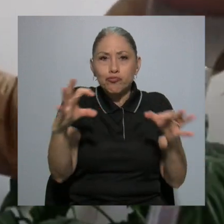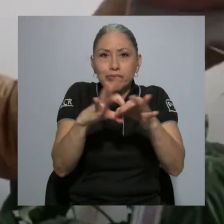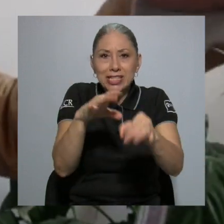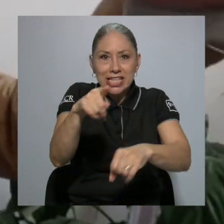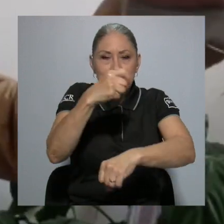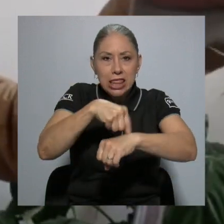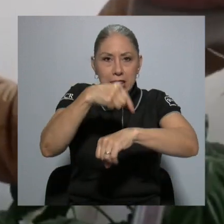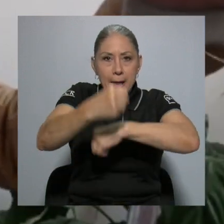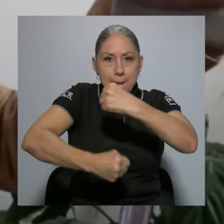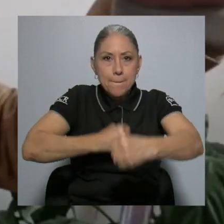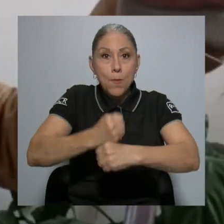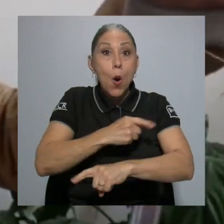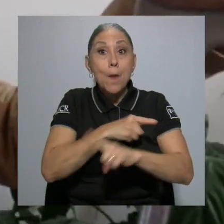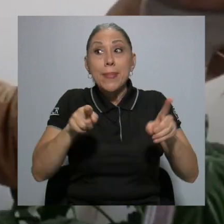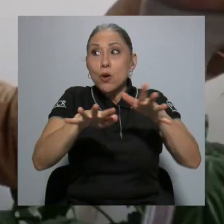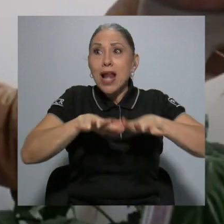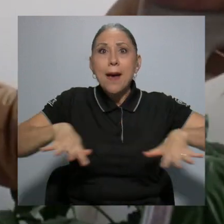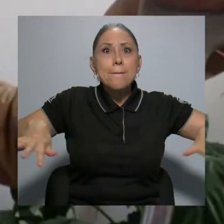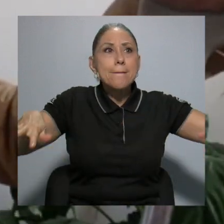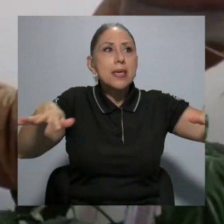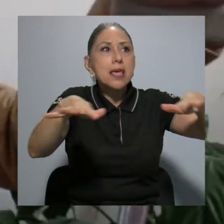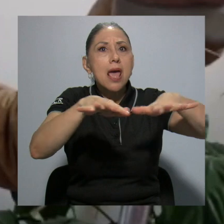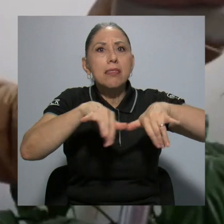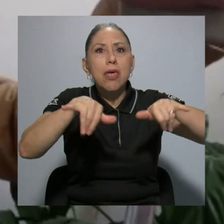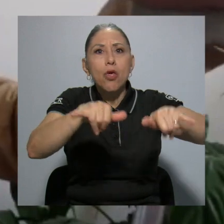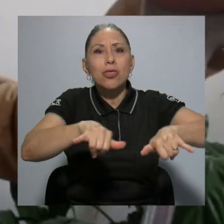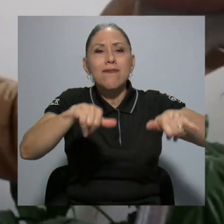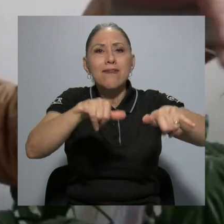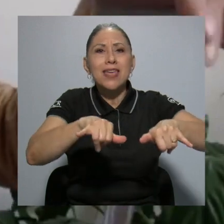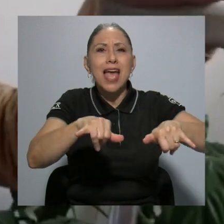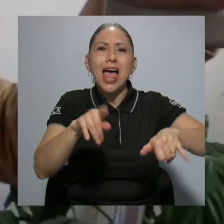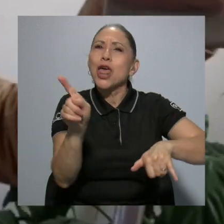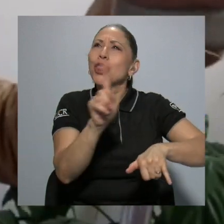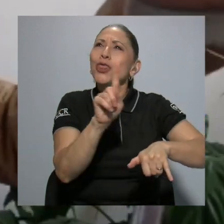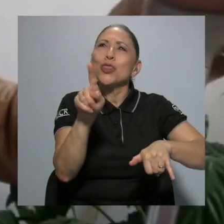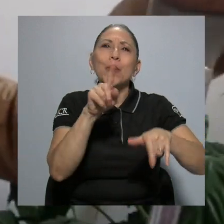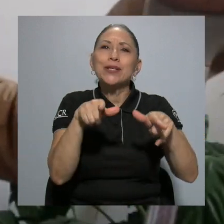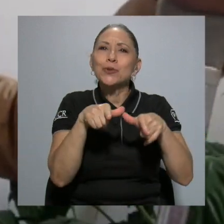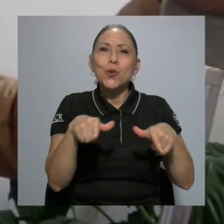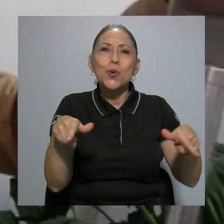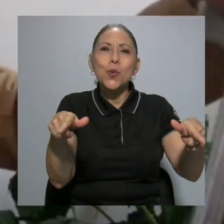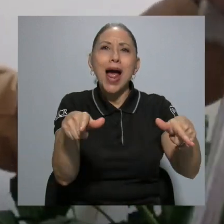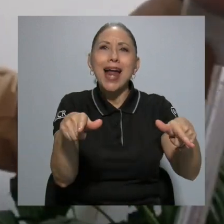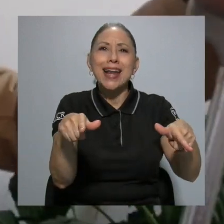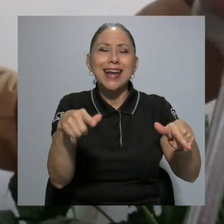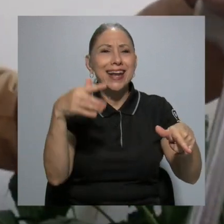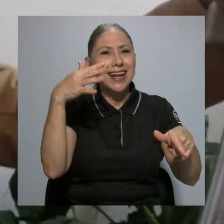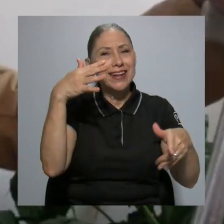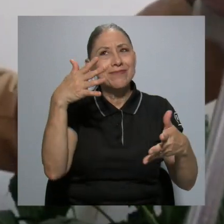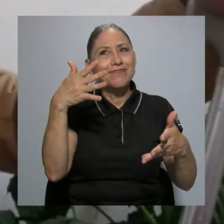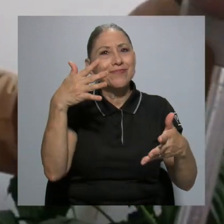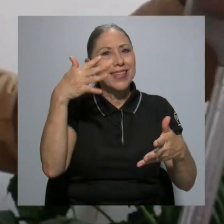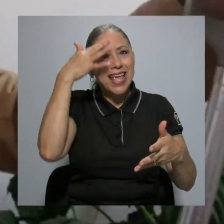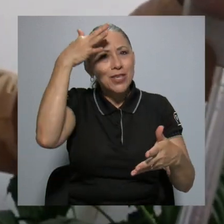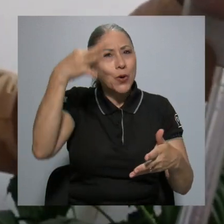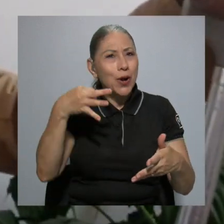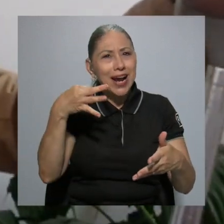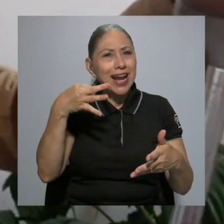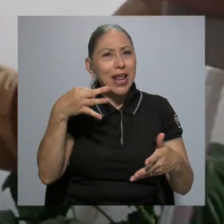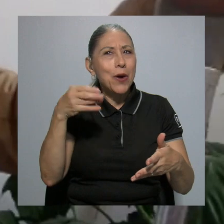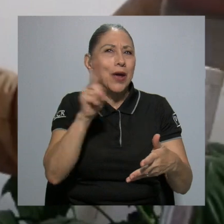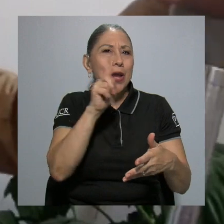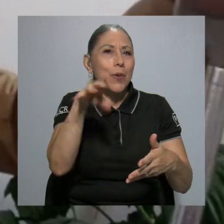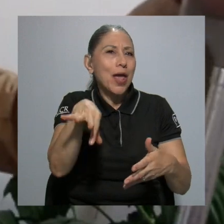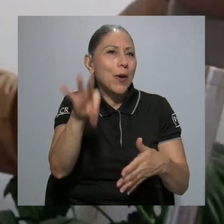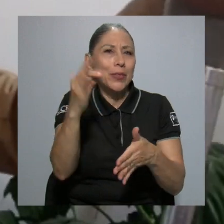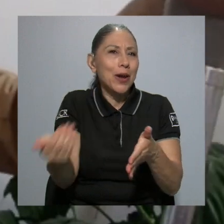donde vivía no es un lugar que creo que voy a volver a encontrar. Este pedacito de